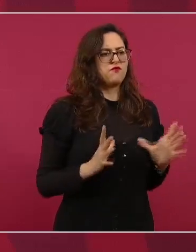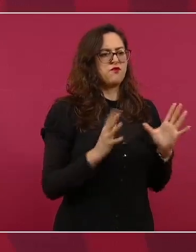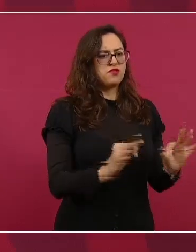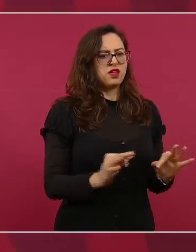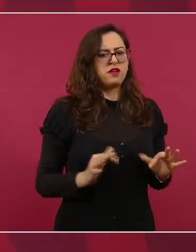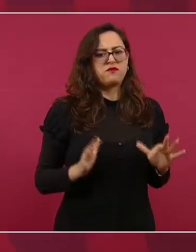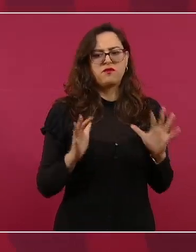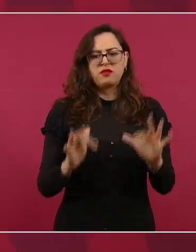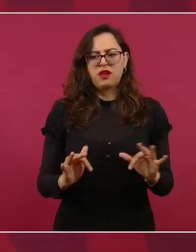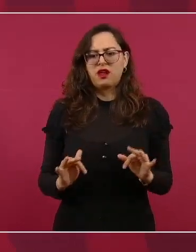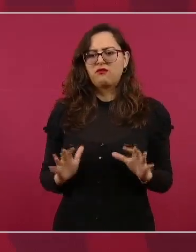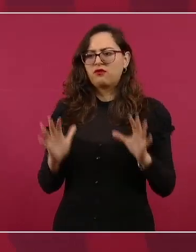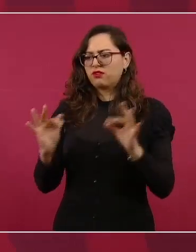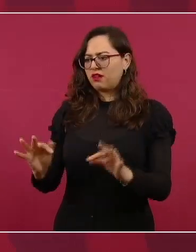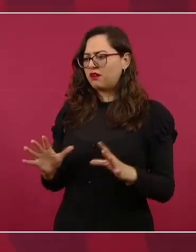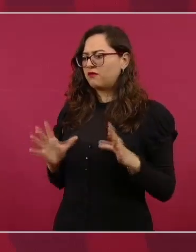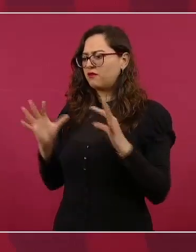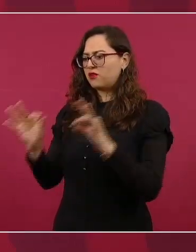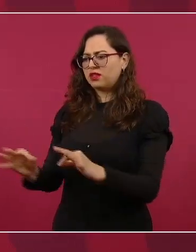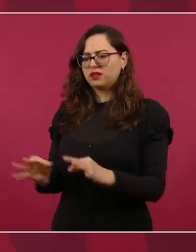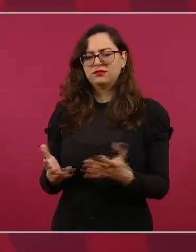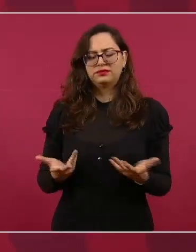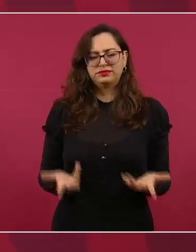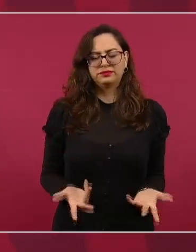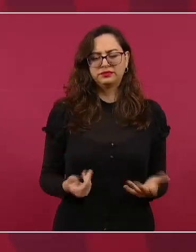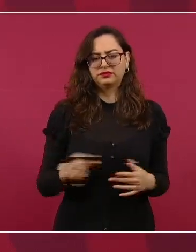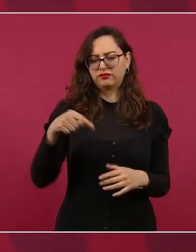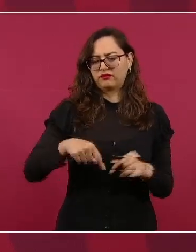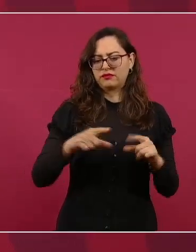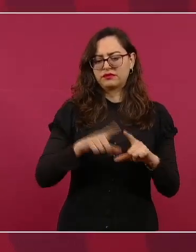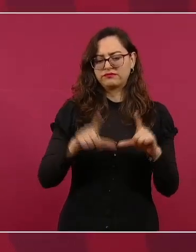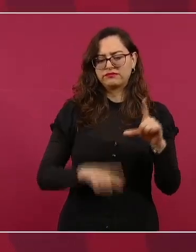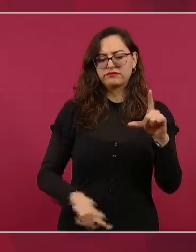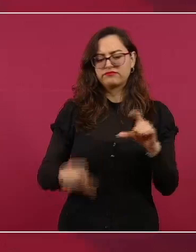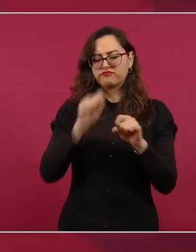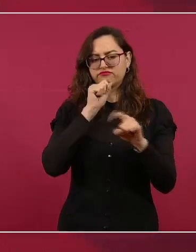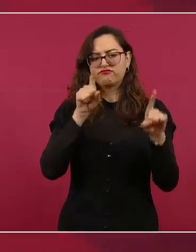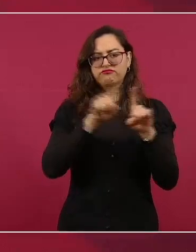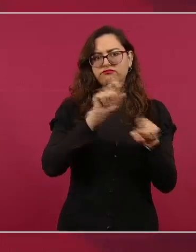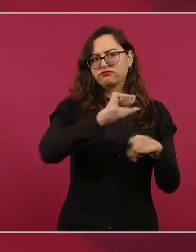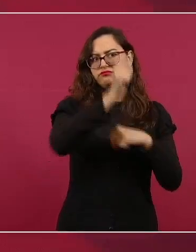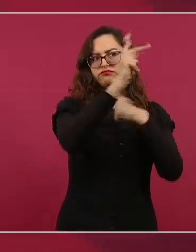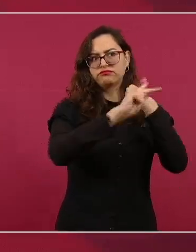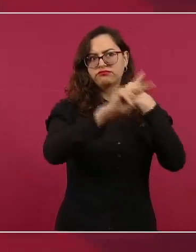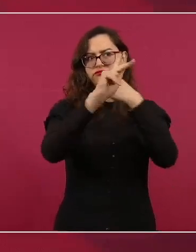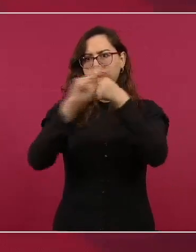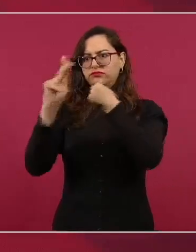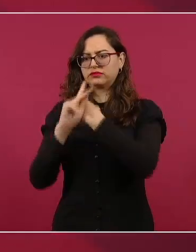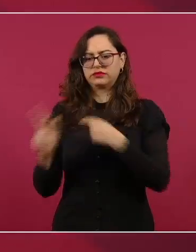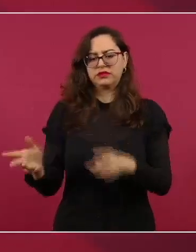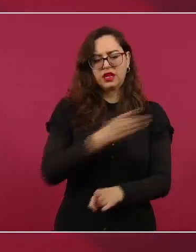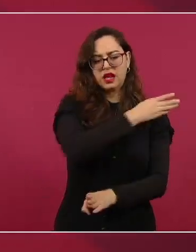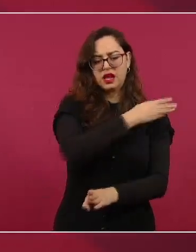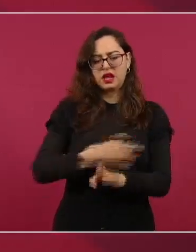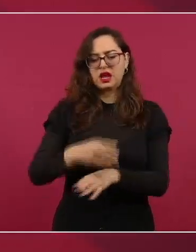hemos dicho varias veces, no solo en México, en el mundo. Durante todo el